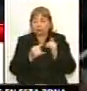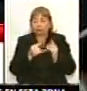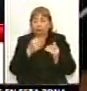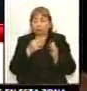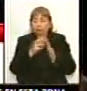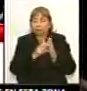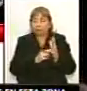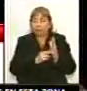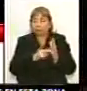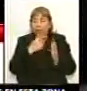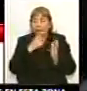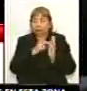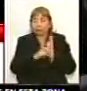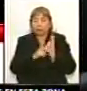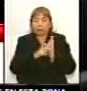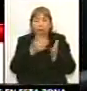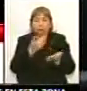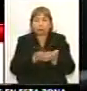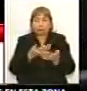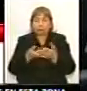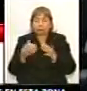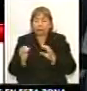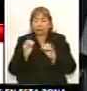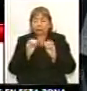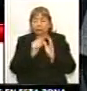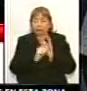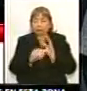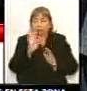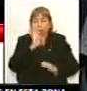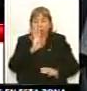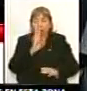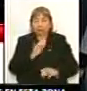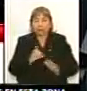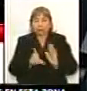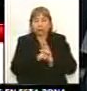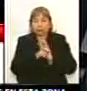presente iniciativa legislativa propone la modificación del artículo 4 de la ley